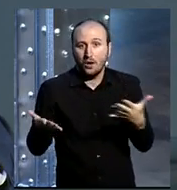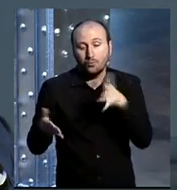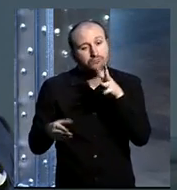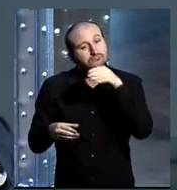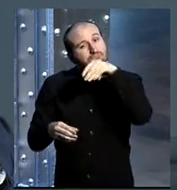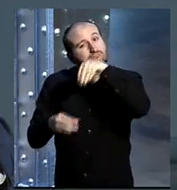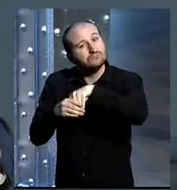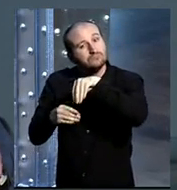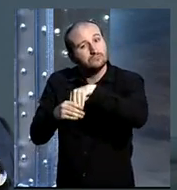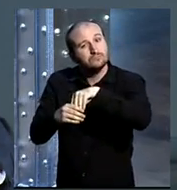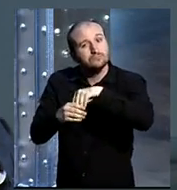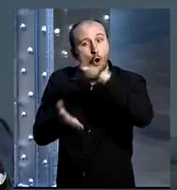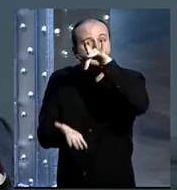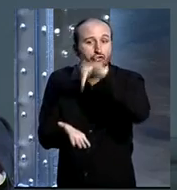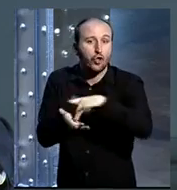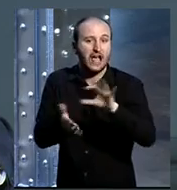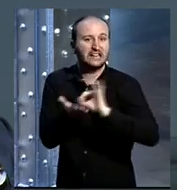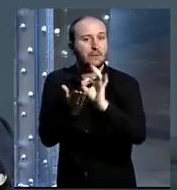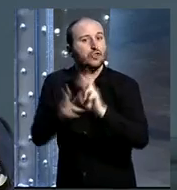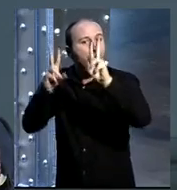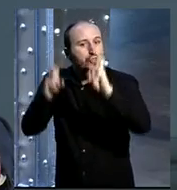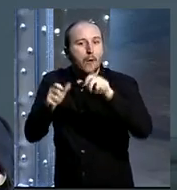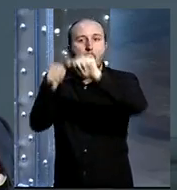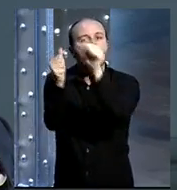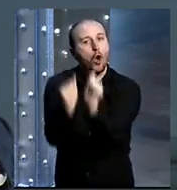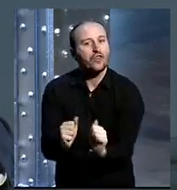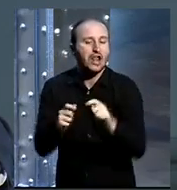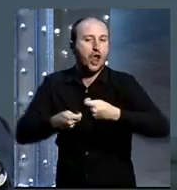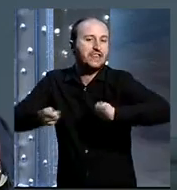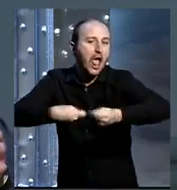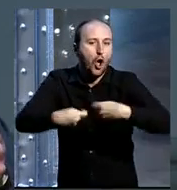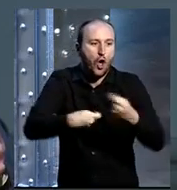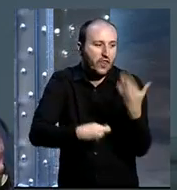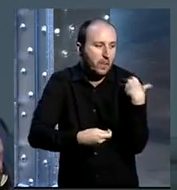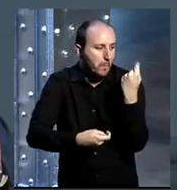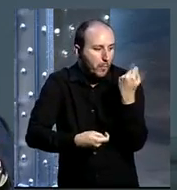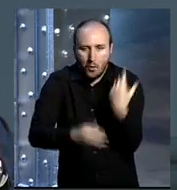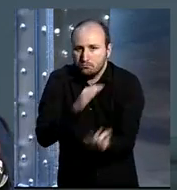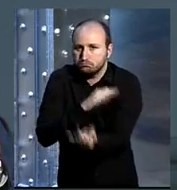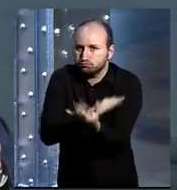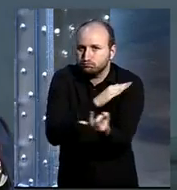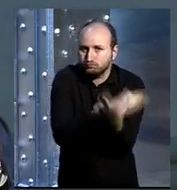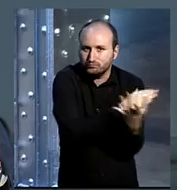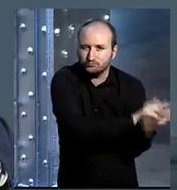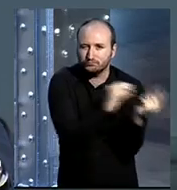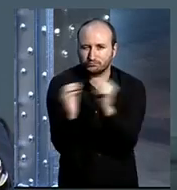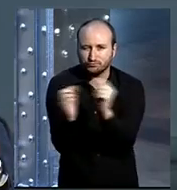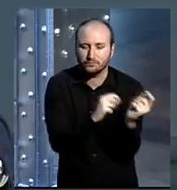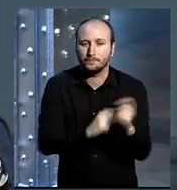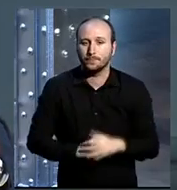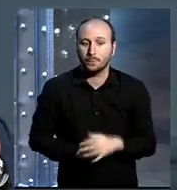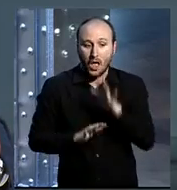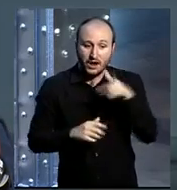básico de los nuevos servicios, los modelos de negocios que están surgiendo. De hecho, las compañías son conscientes de que uno de